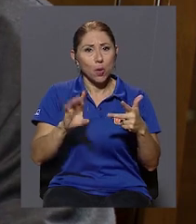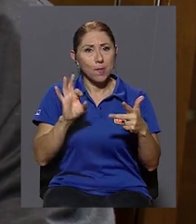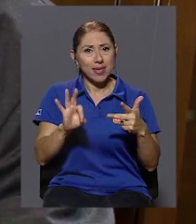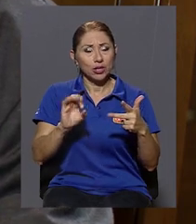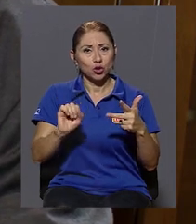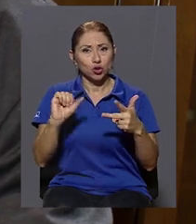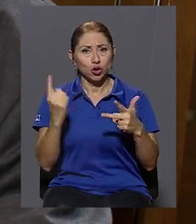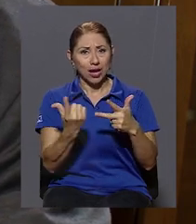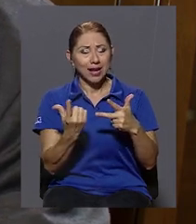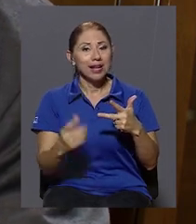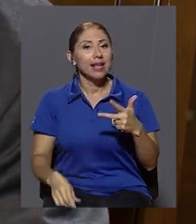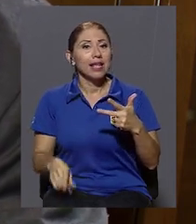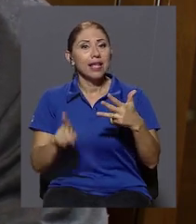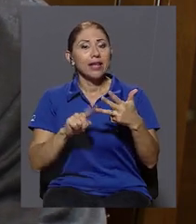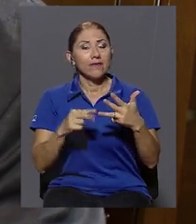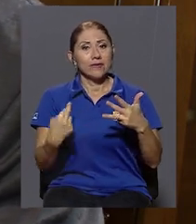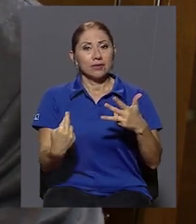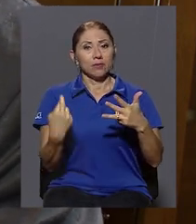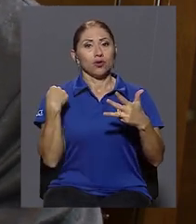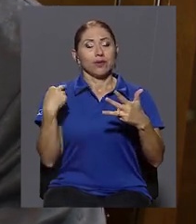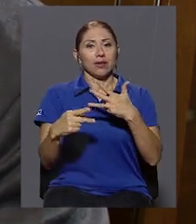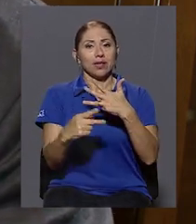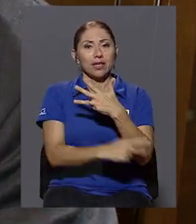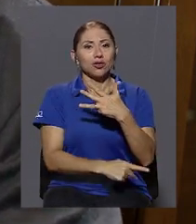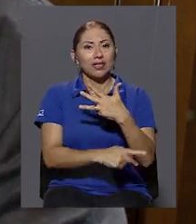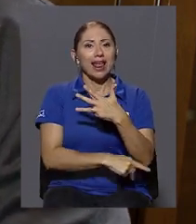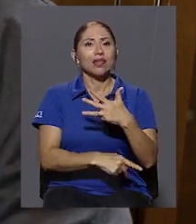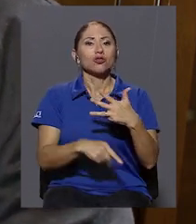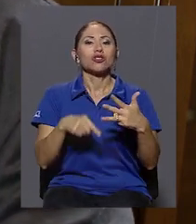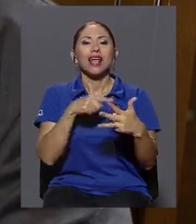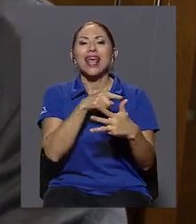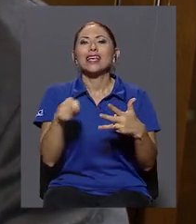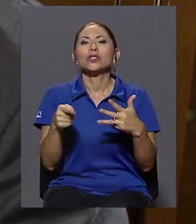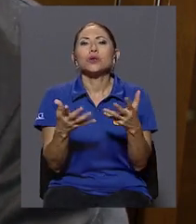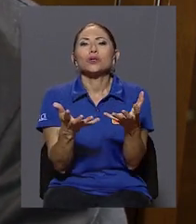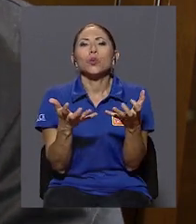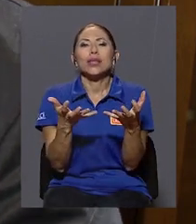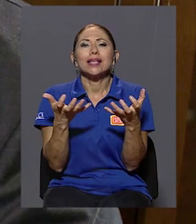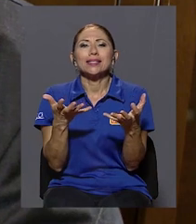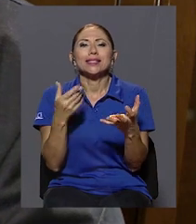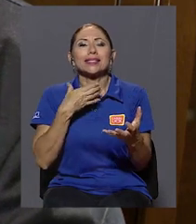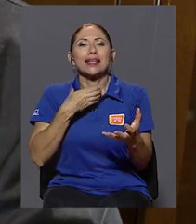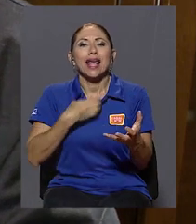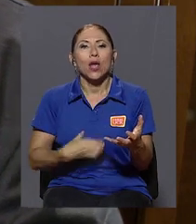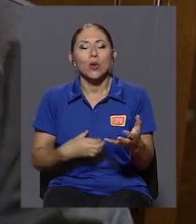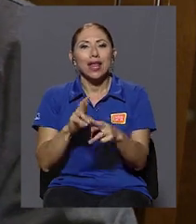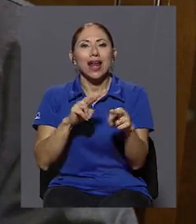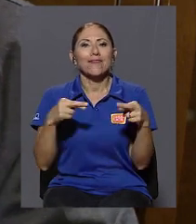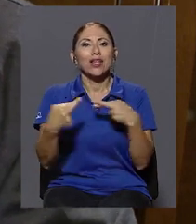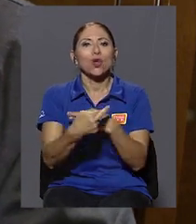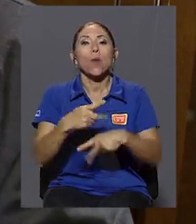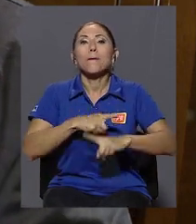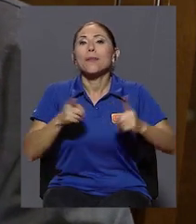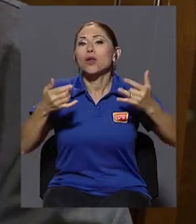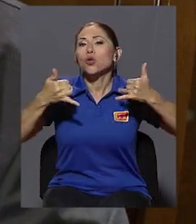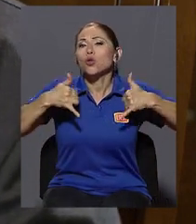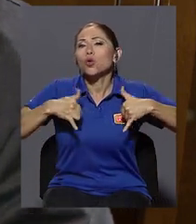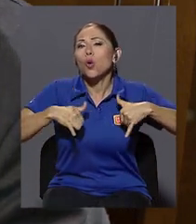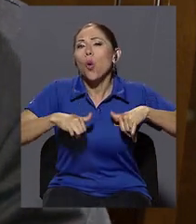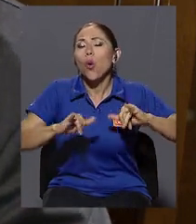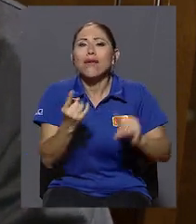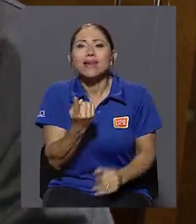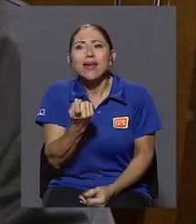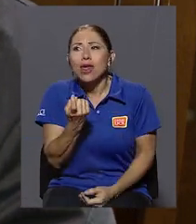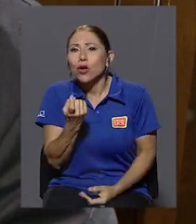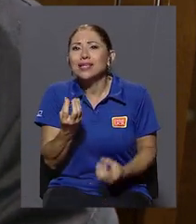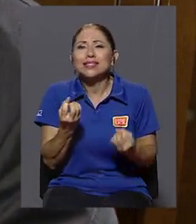social y responsabilidad de los estados, es un deseo de la región. Pero la región todavía adolece